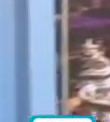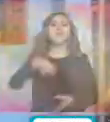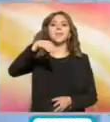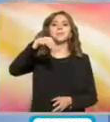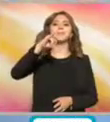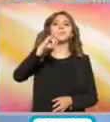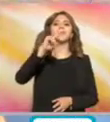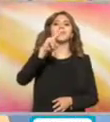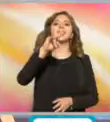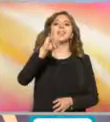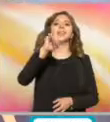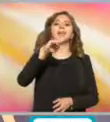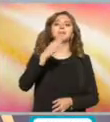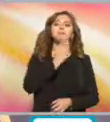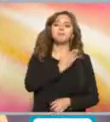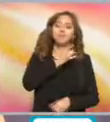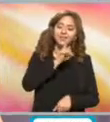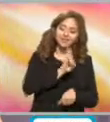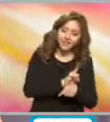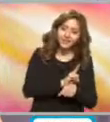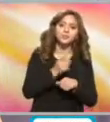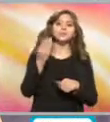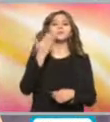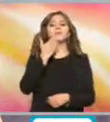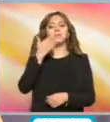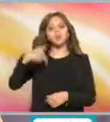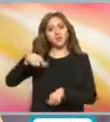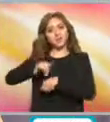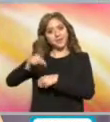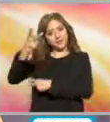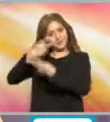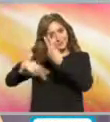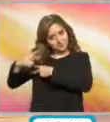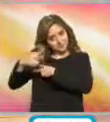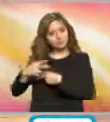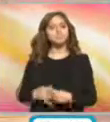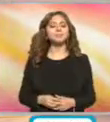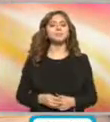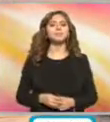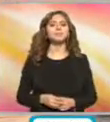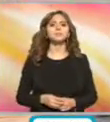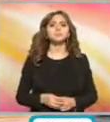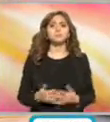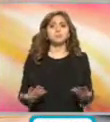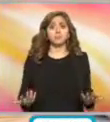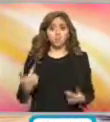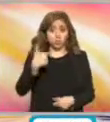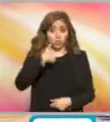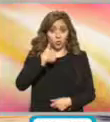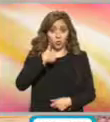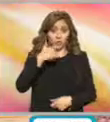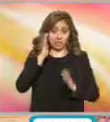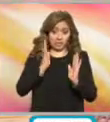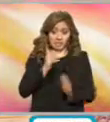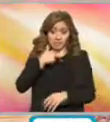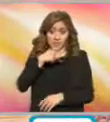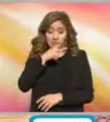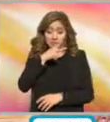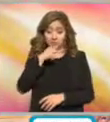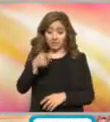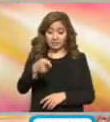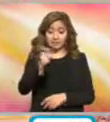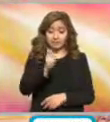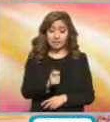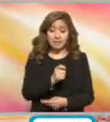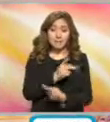Miriam, muy buenos días. Qué gusto que nos acompañes en esta mañana. Muchas gracias. Porque uno que es papá, yo que soy papá, ya veo venir las